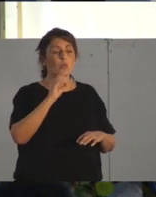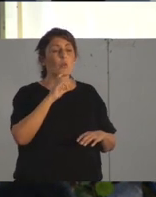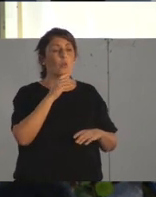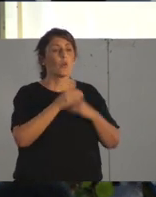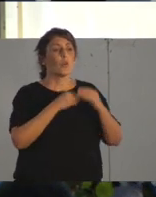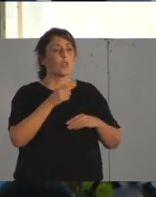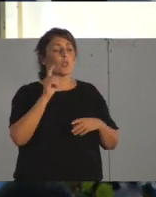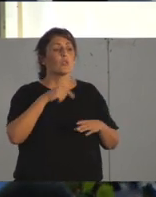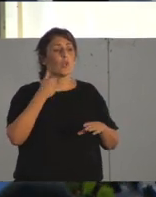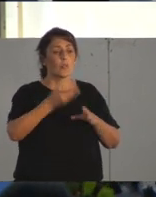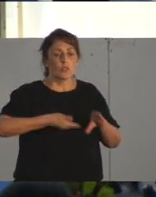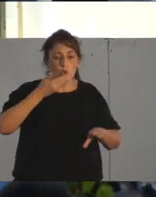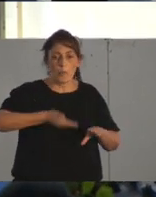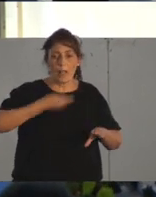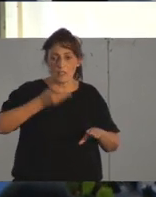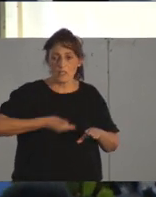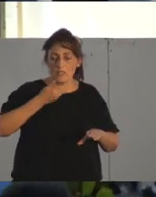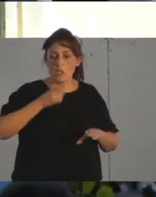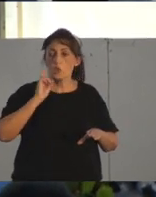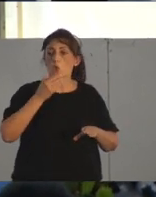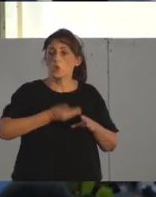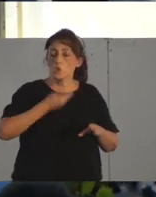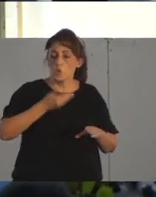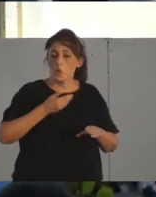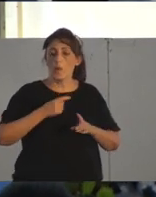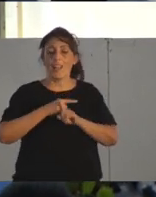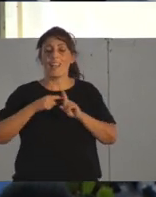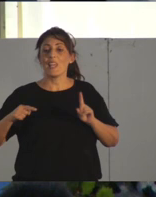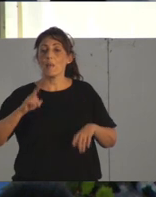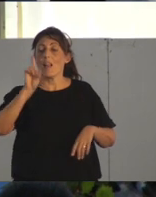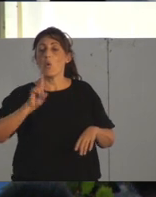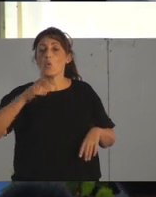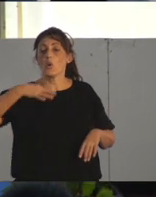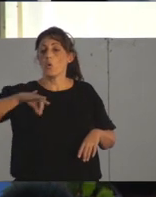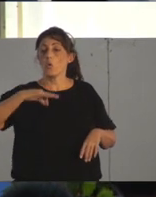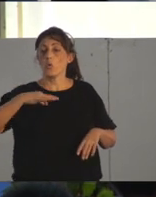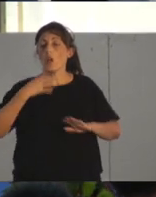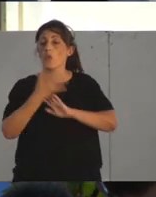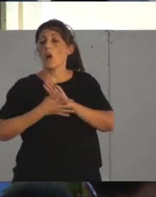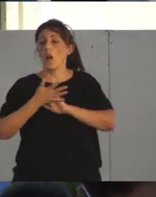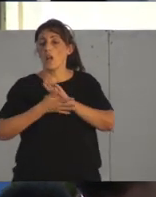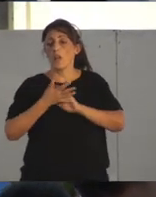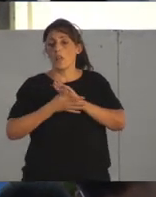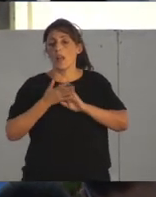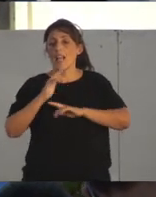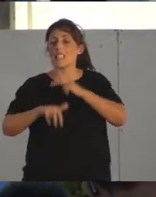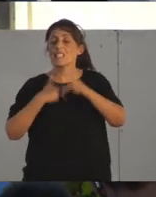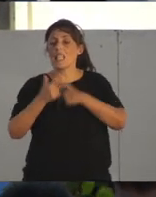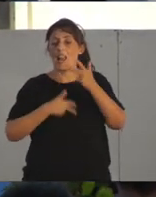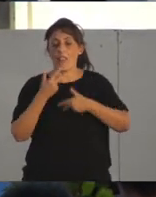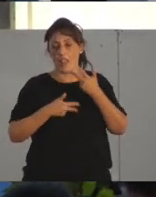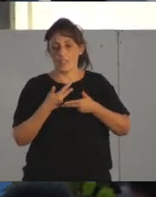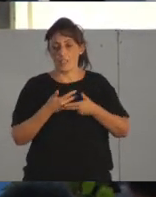los consomés, las sopas. En el nivel 1 únicamente estamos texturizando las ensaladas, que